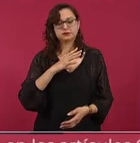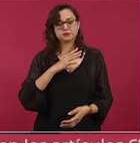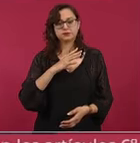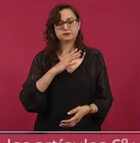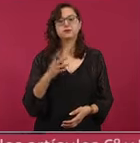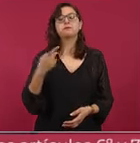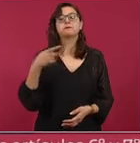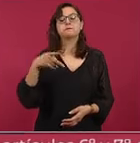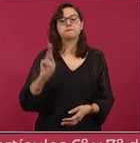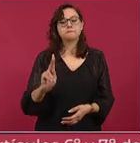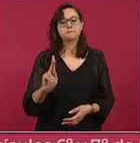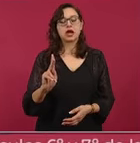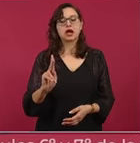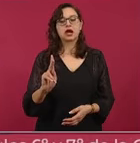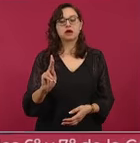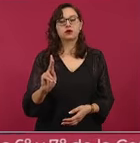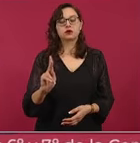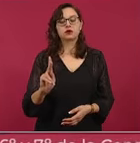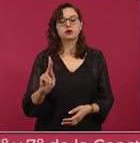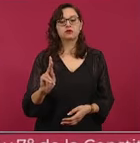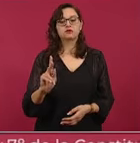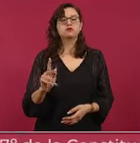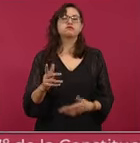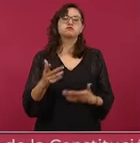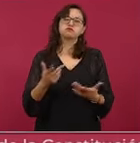el mismo efecto